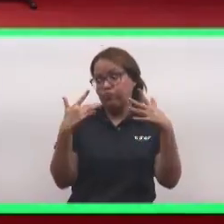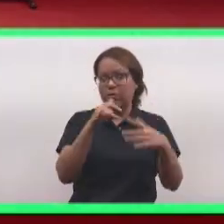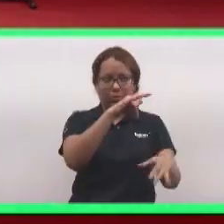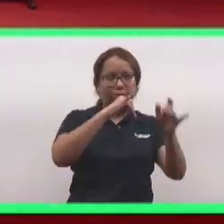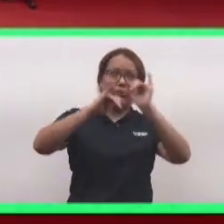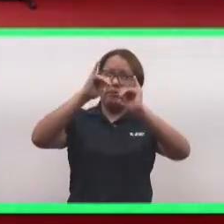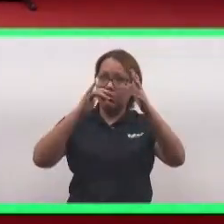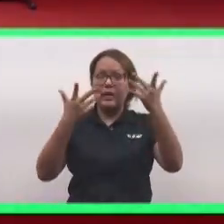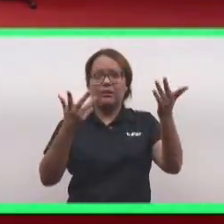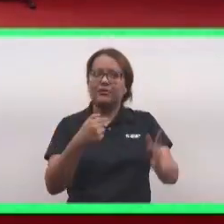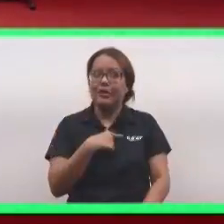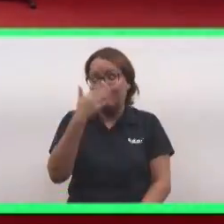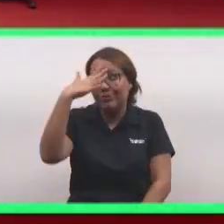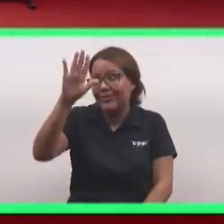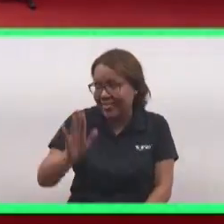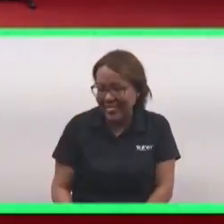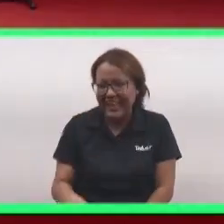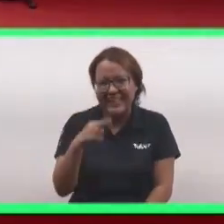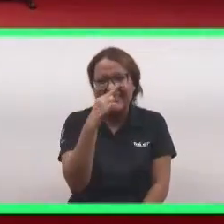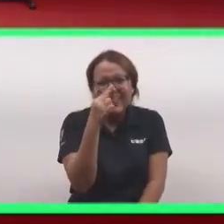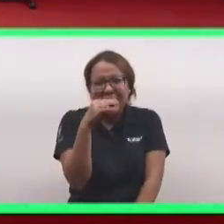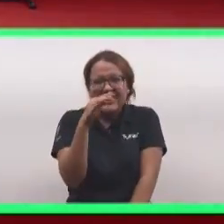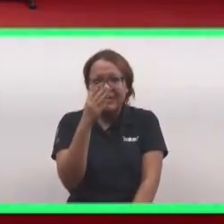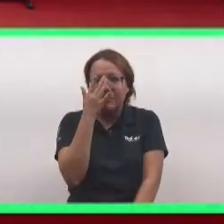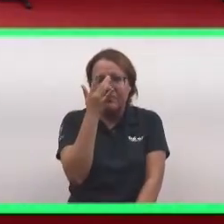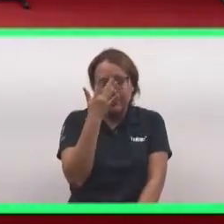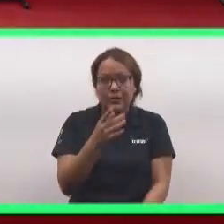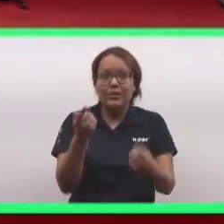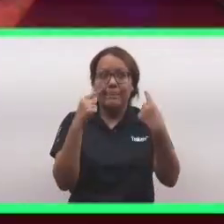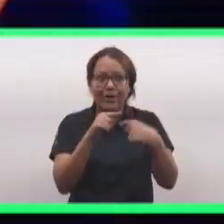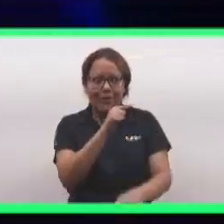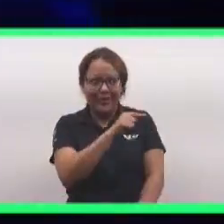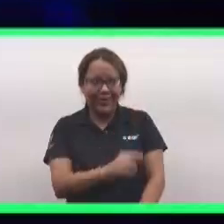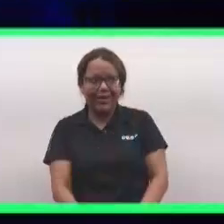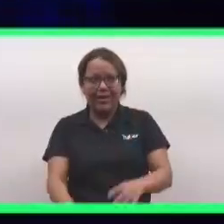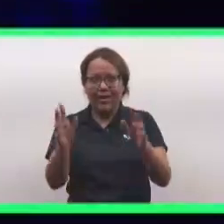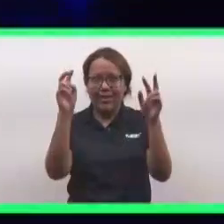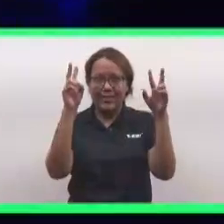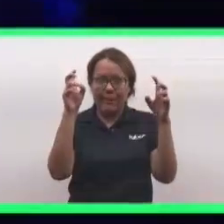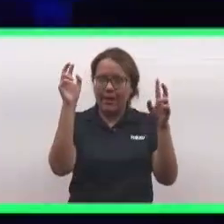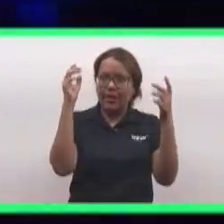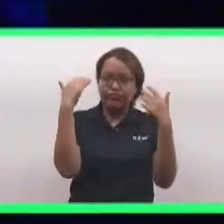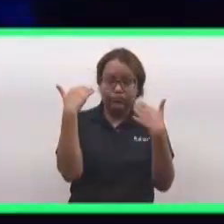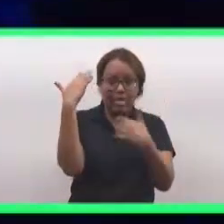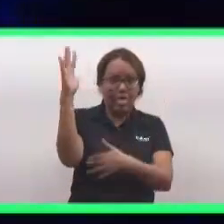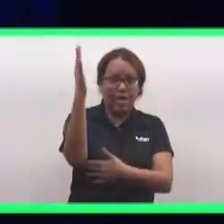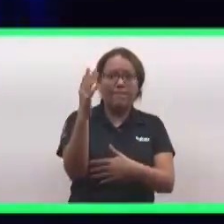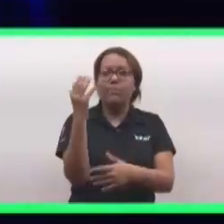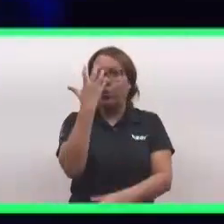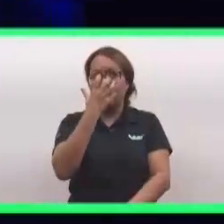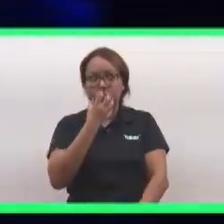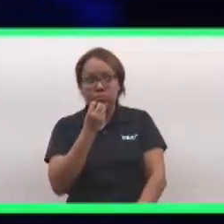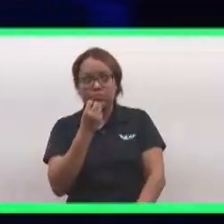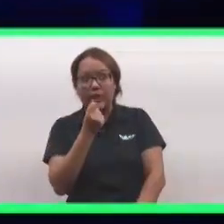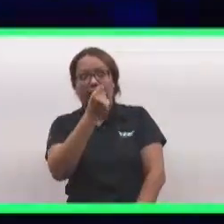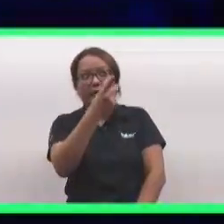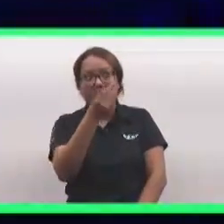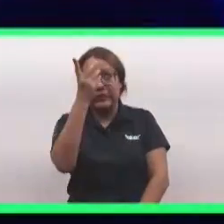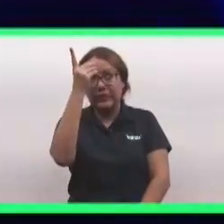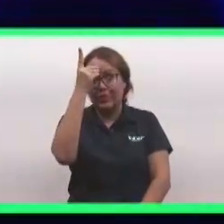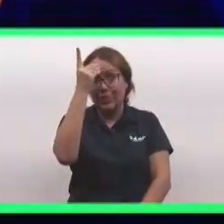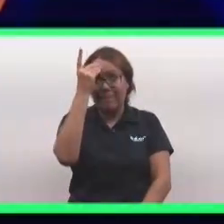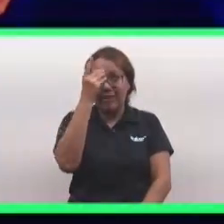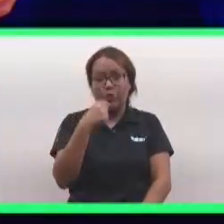Red Bull o una caguama. Amén. Pero andaba prendida a las 7 regalando salsa. Y si el otro domingo no me dejan venir, dijo